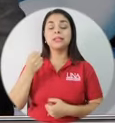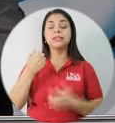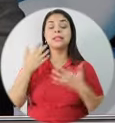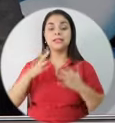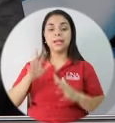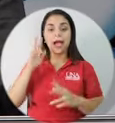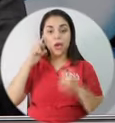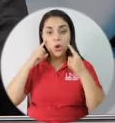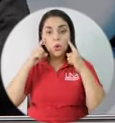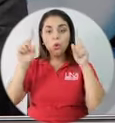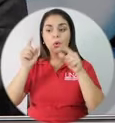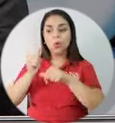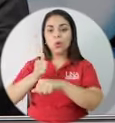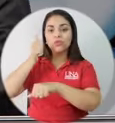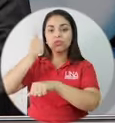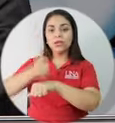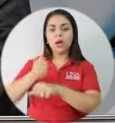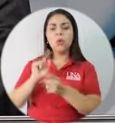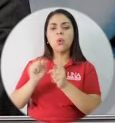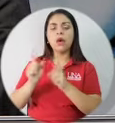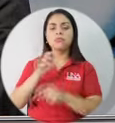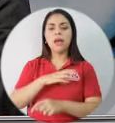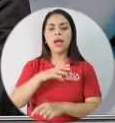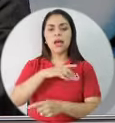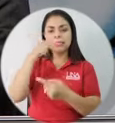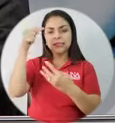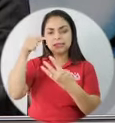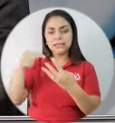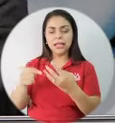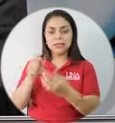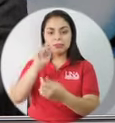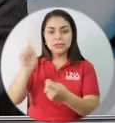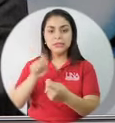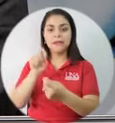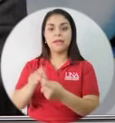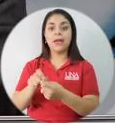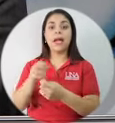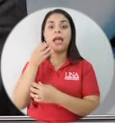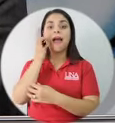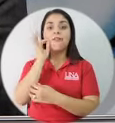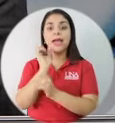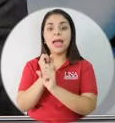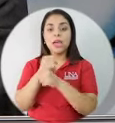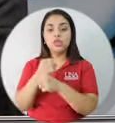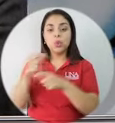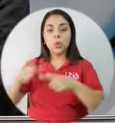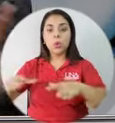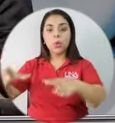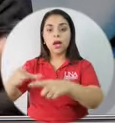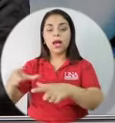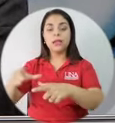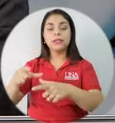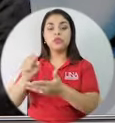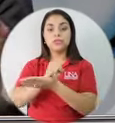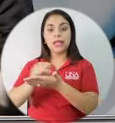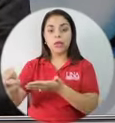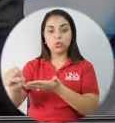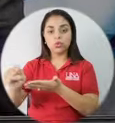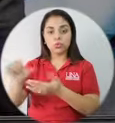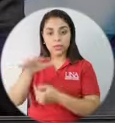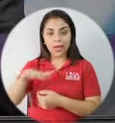a la consolidación de cuáles son las características particulares del café producido en la zona de Los Santos que pueden diferenciarlo de